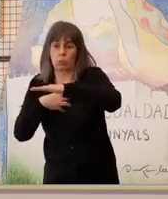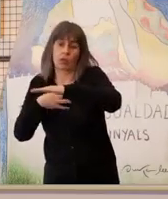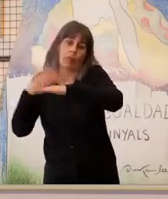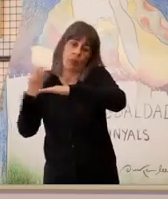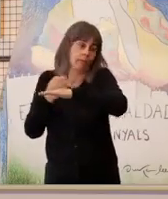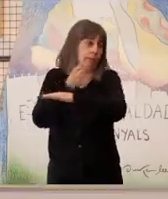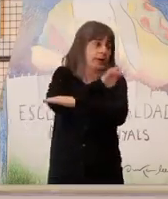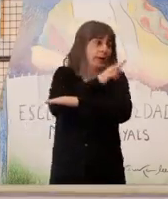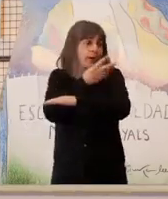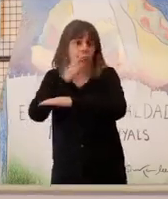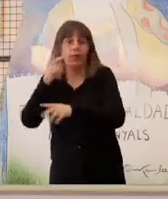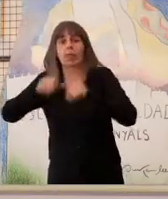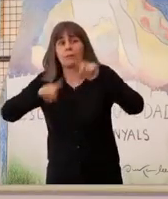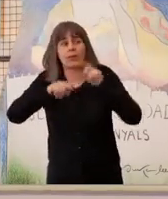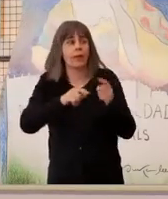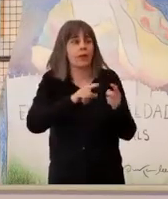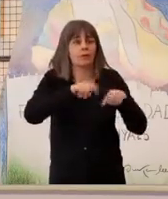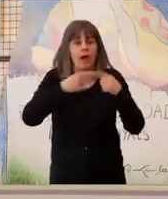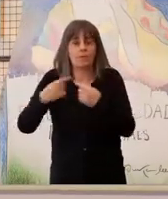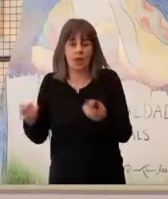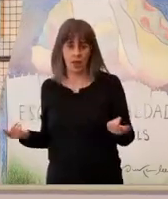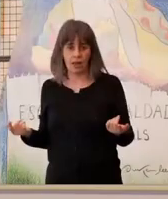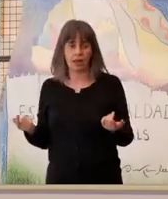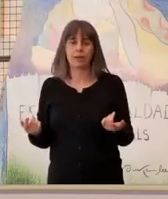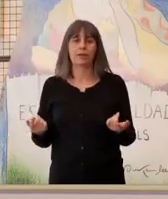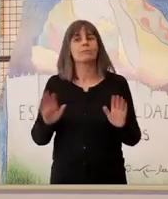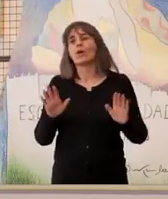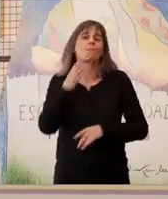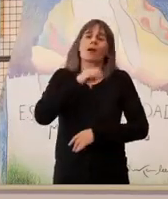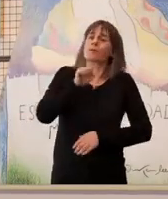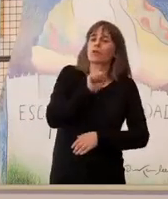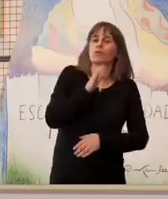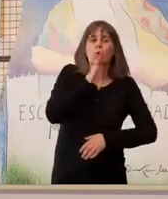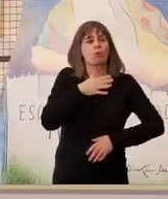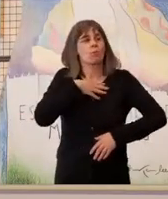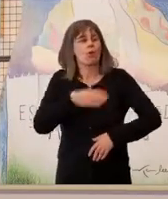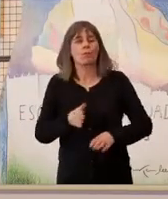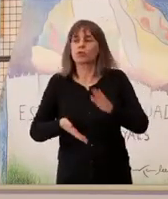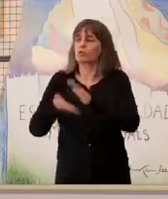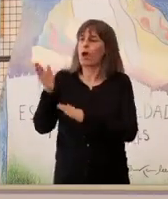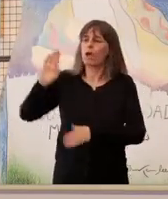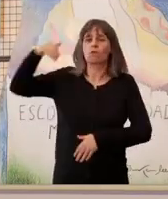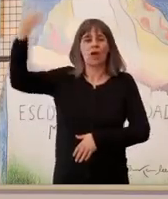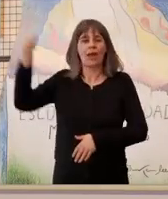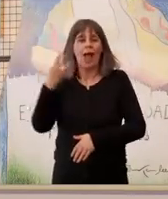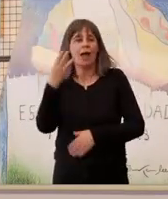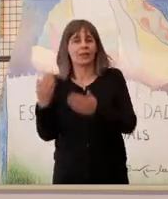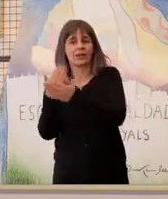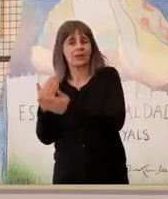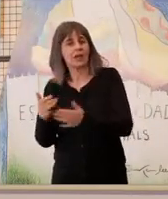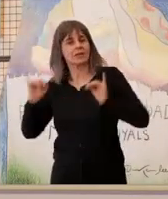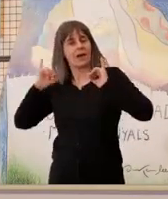la composición de tu familia verdad Ah pero será maravilloso porque entonces Nos podremos ir fuera tres días